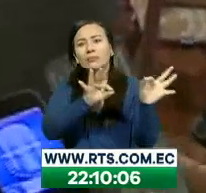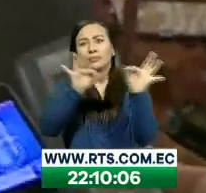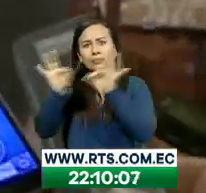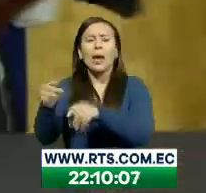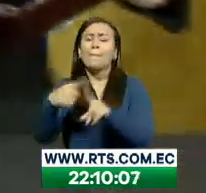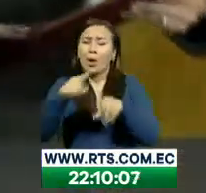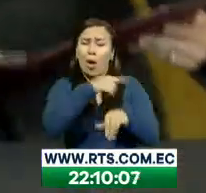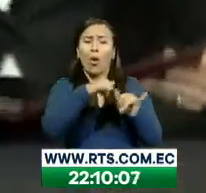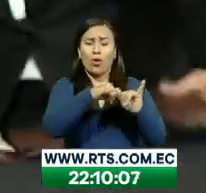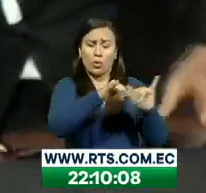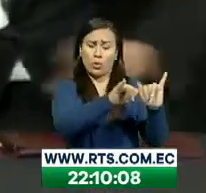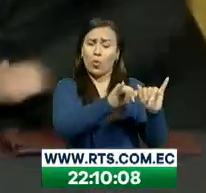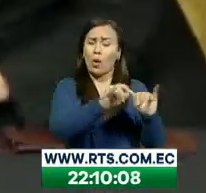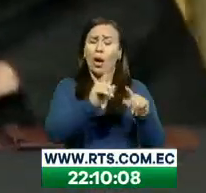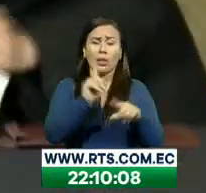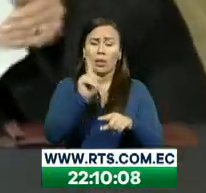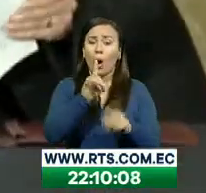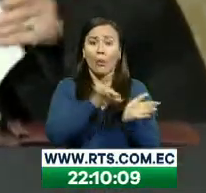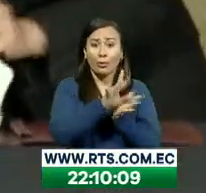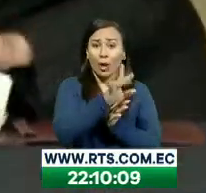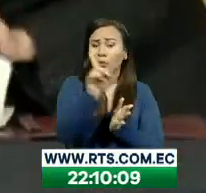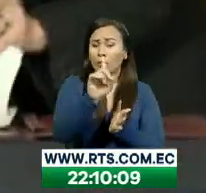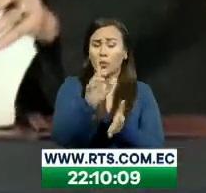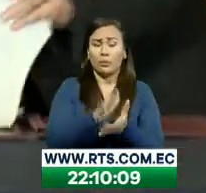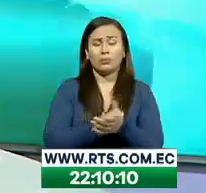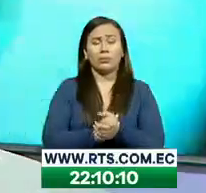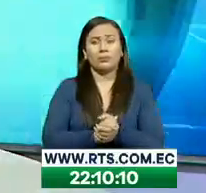Así es. En Quito informó Adriana Rojas.